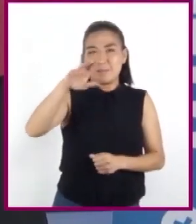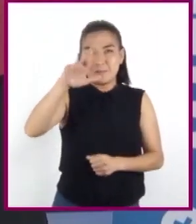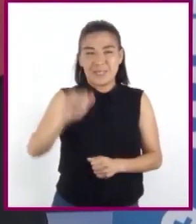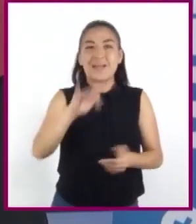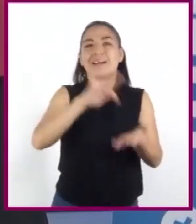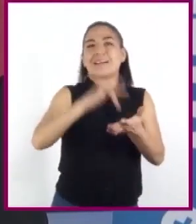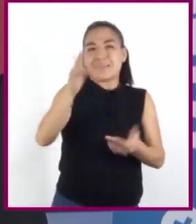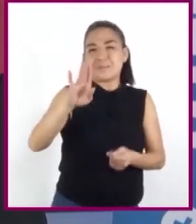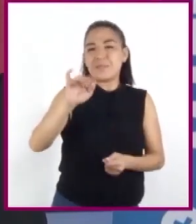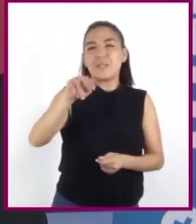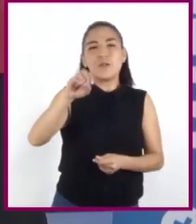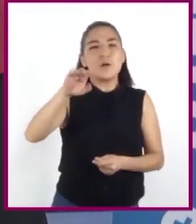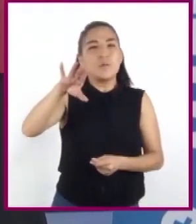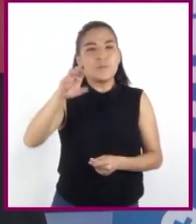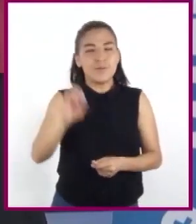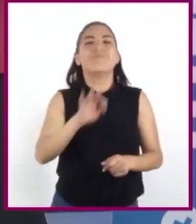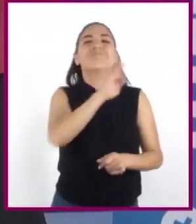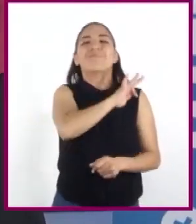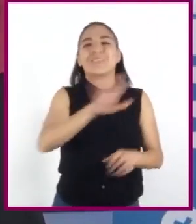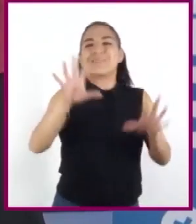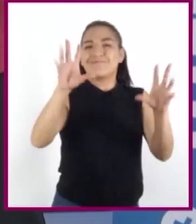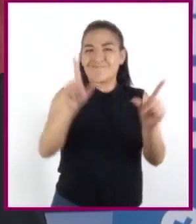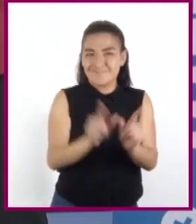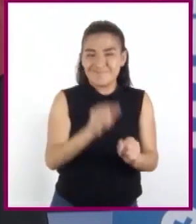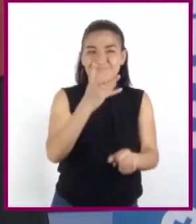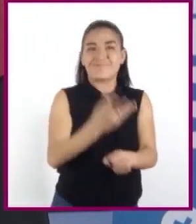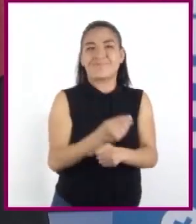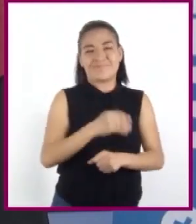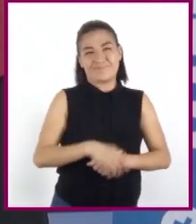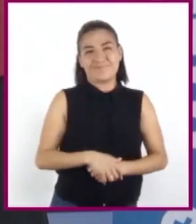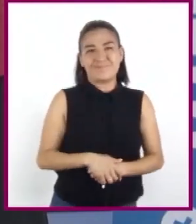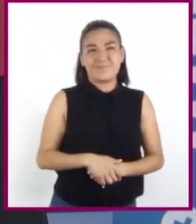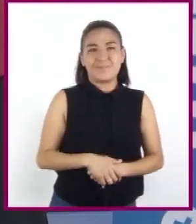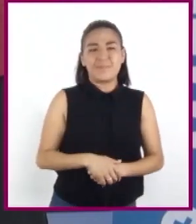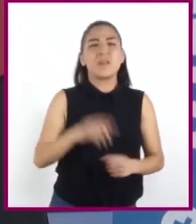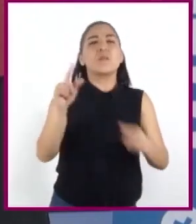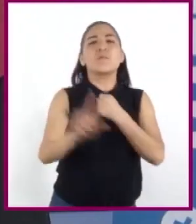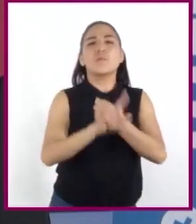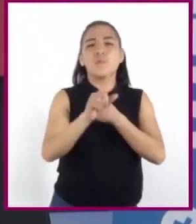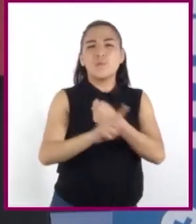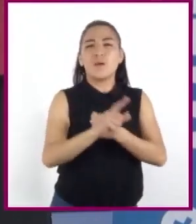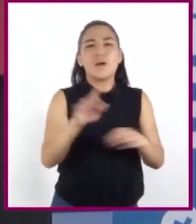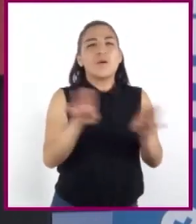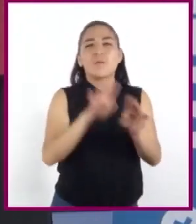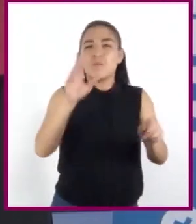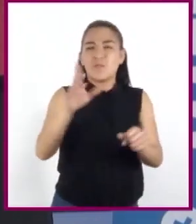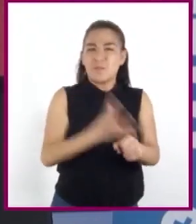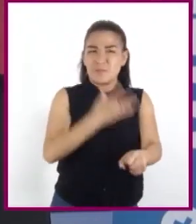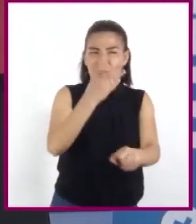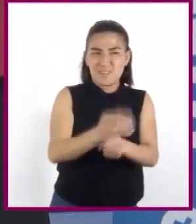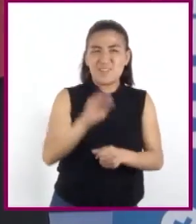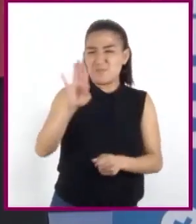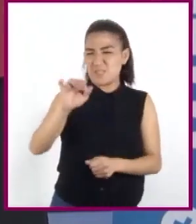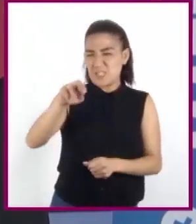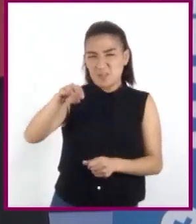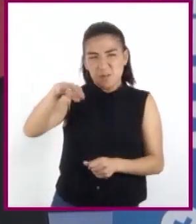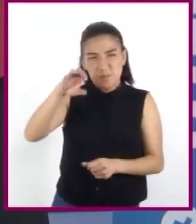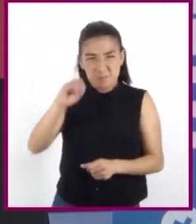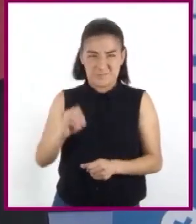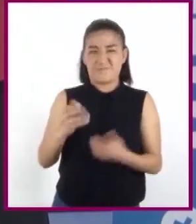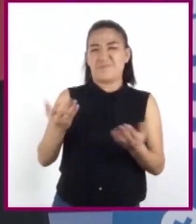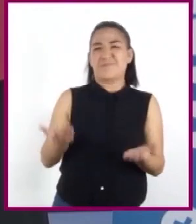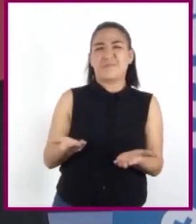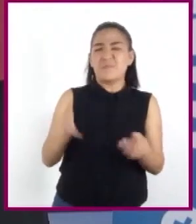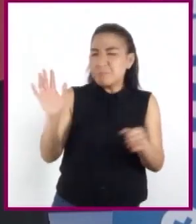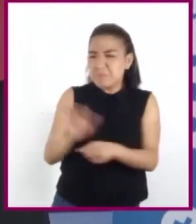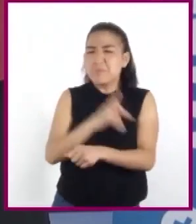binomios conjugados, que pudimos resolverlo. Un problema que resolviste utilizando los binomios conjugados,